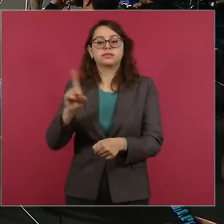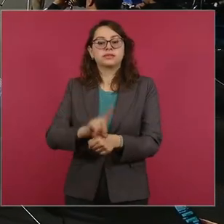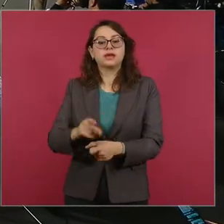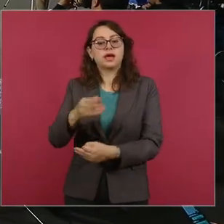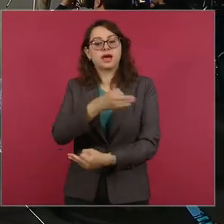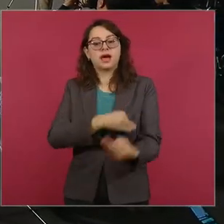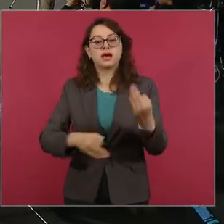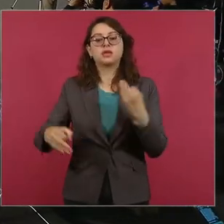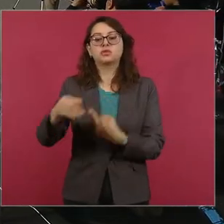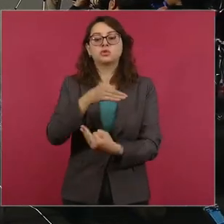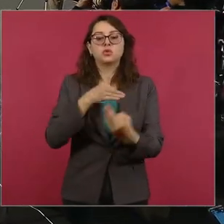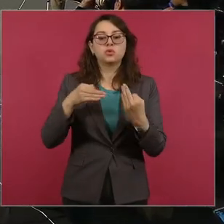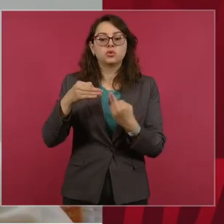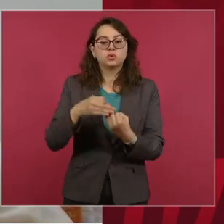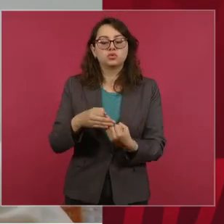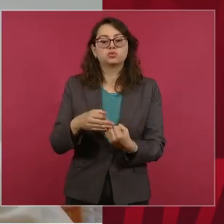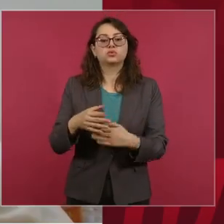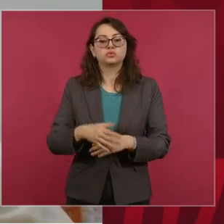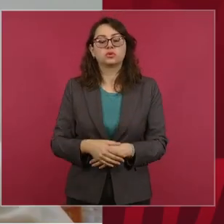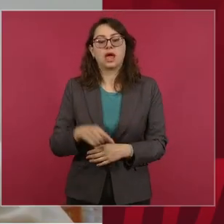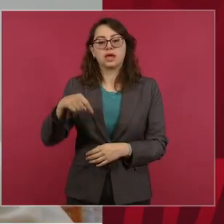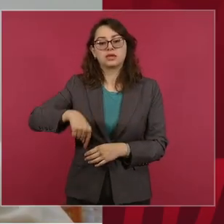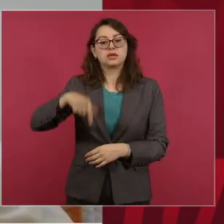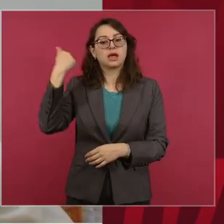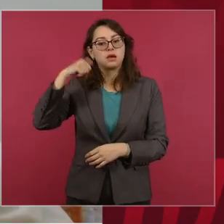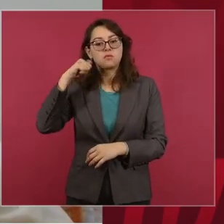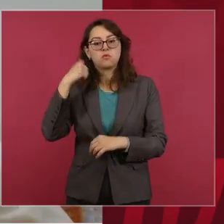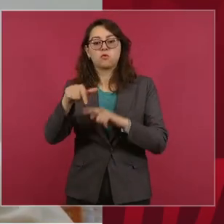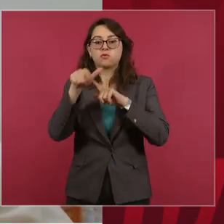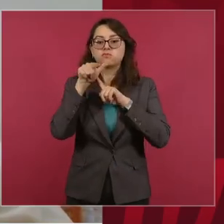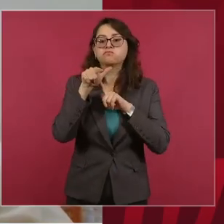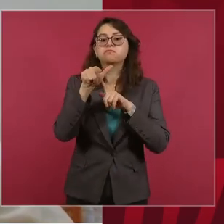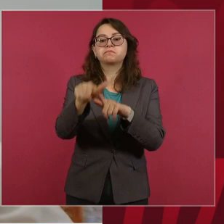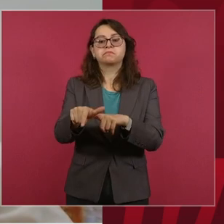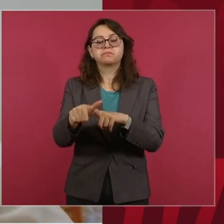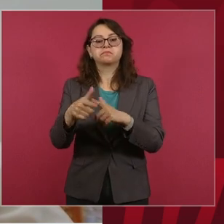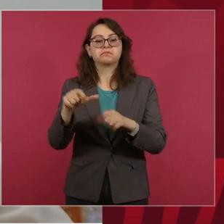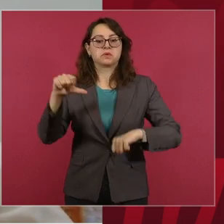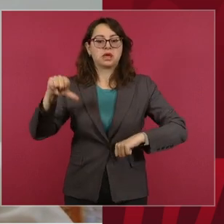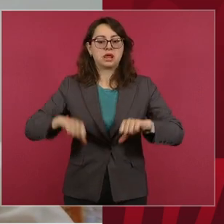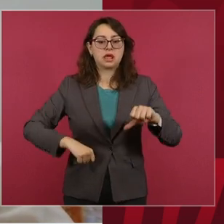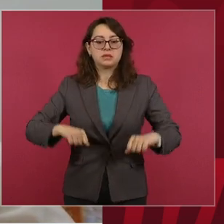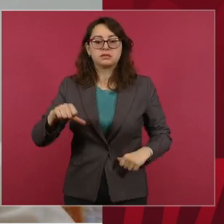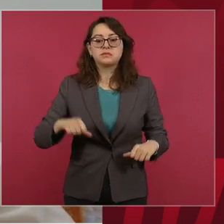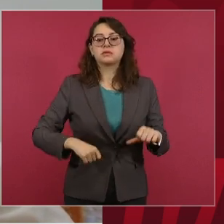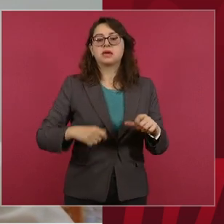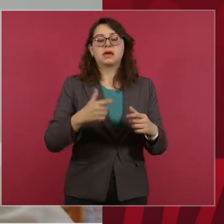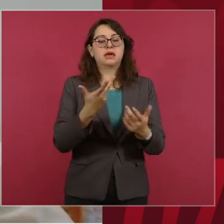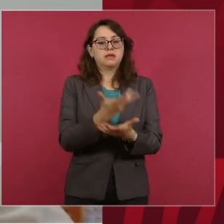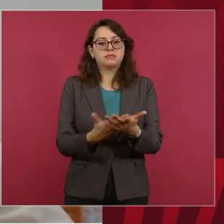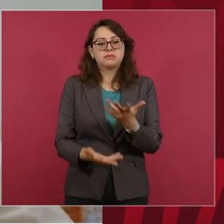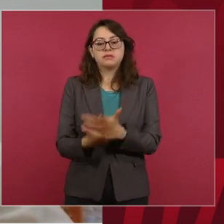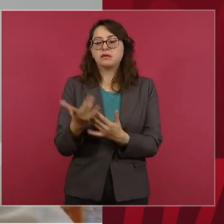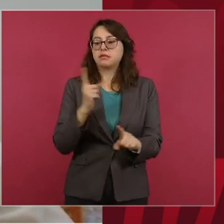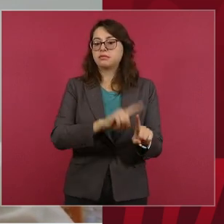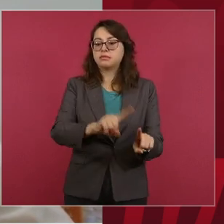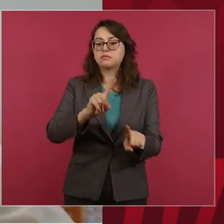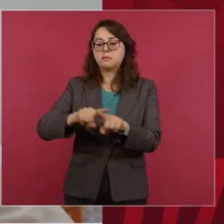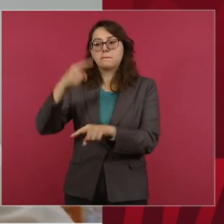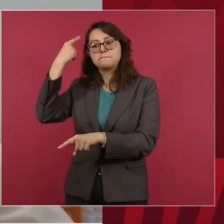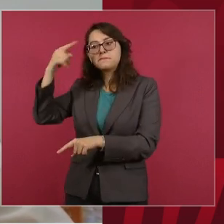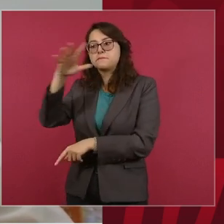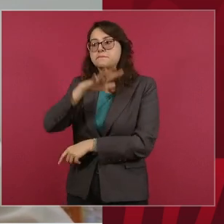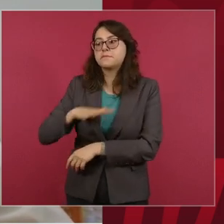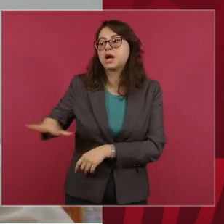todos. Continuamos en Acapulco realizando las acciones encaminadas al retorno a la